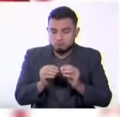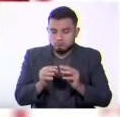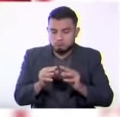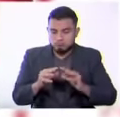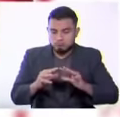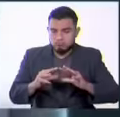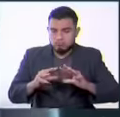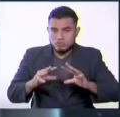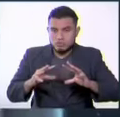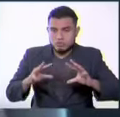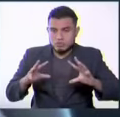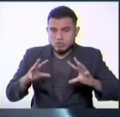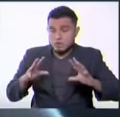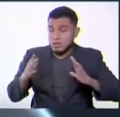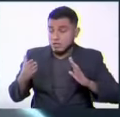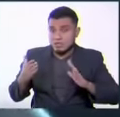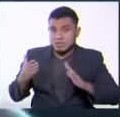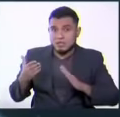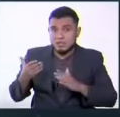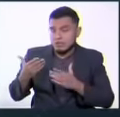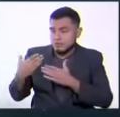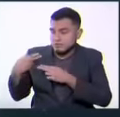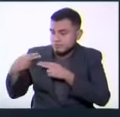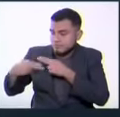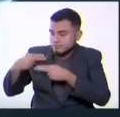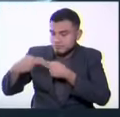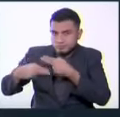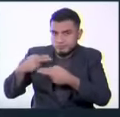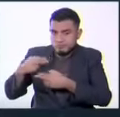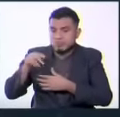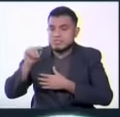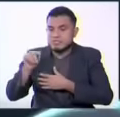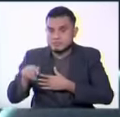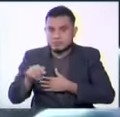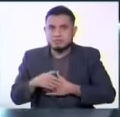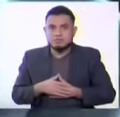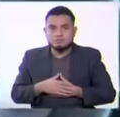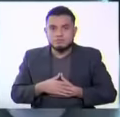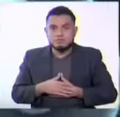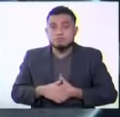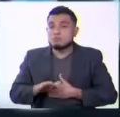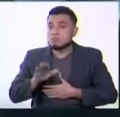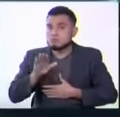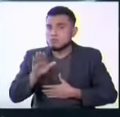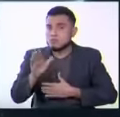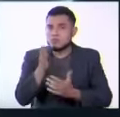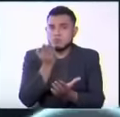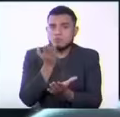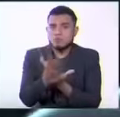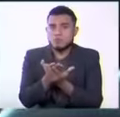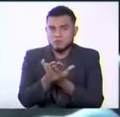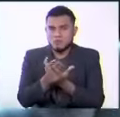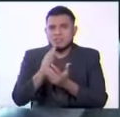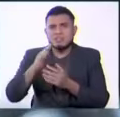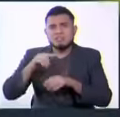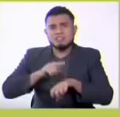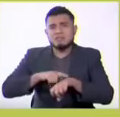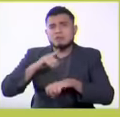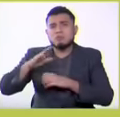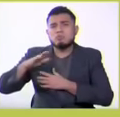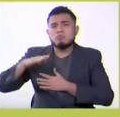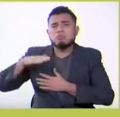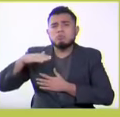la transmisión de las características hereditarias. Su propuesta fue comprobada mucho tiempo